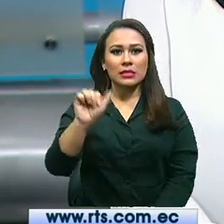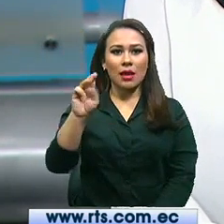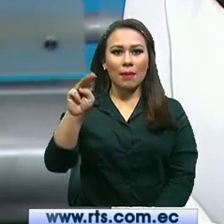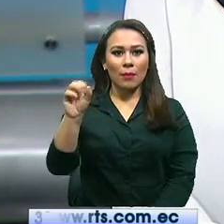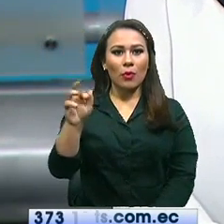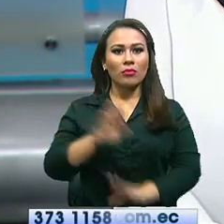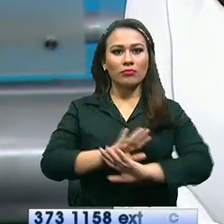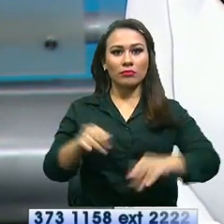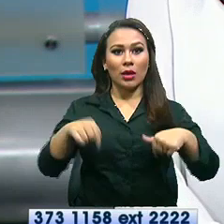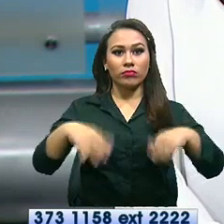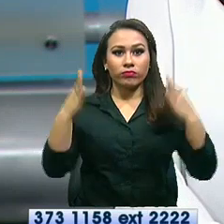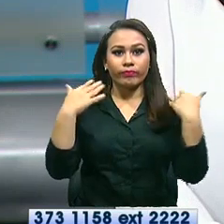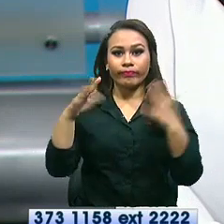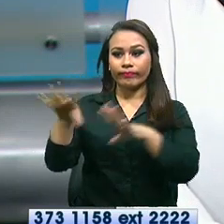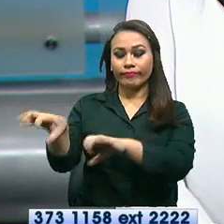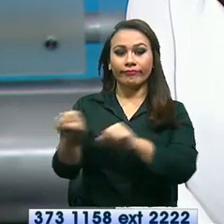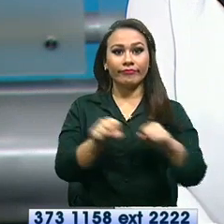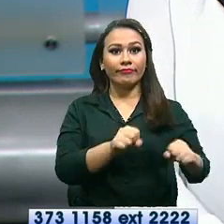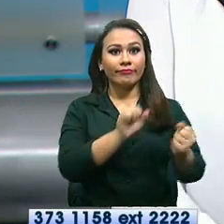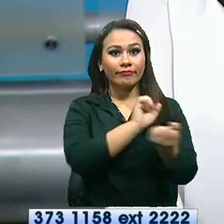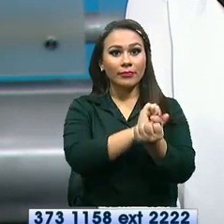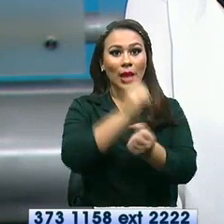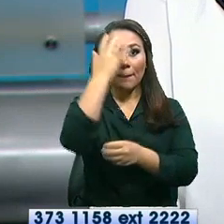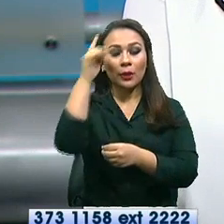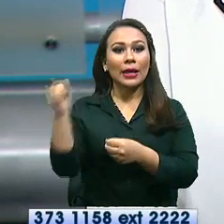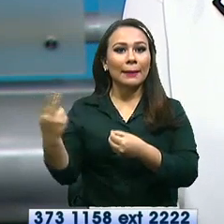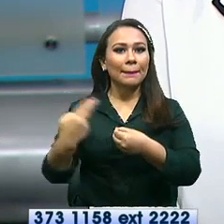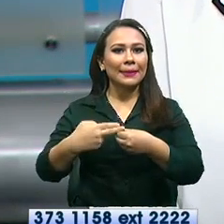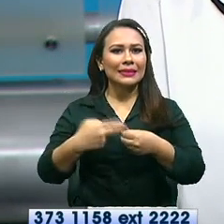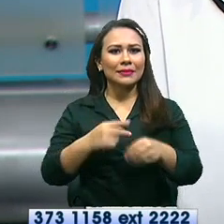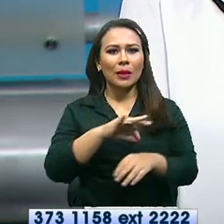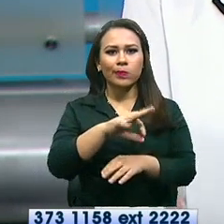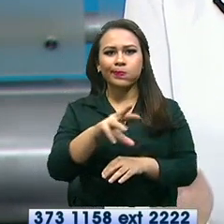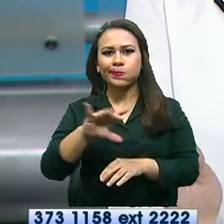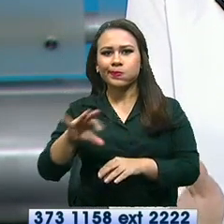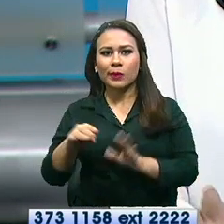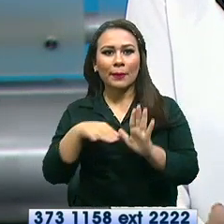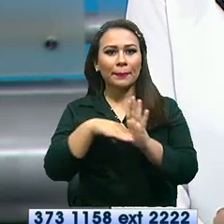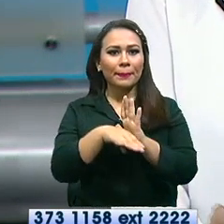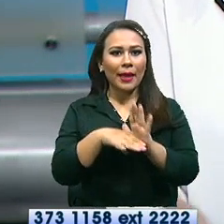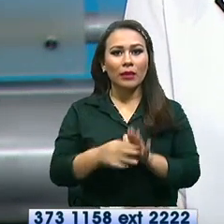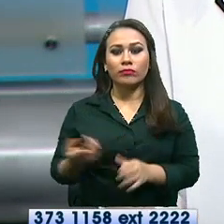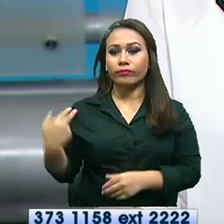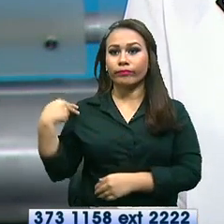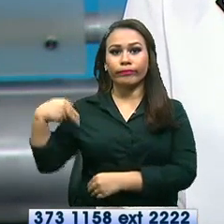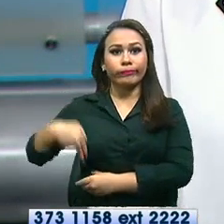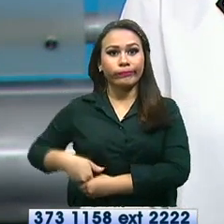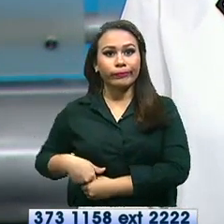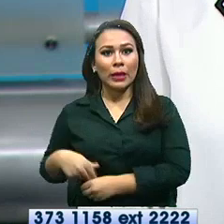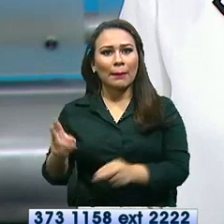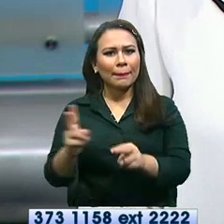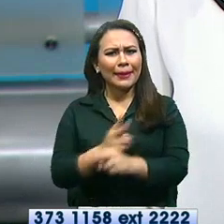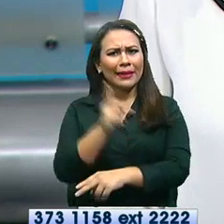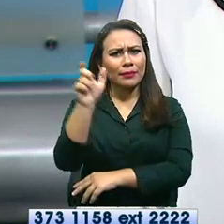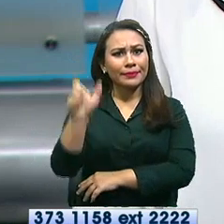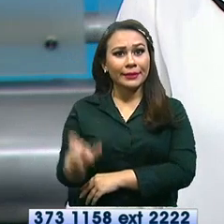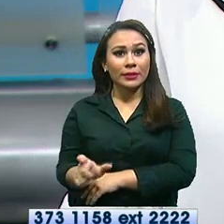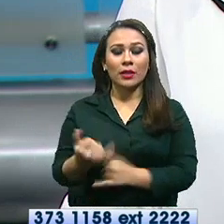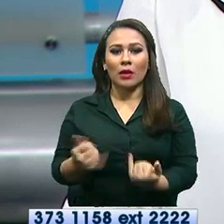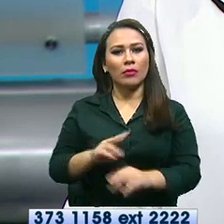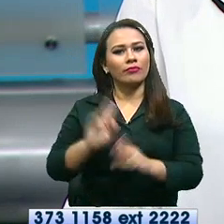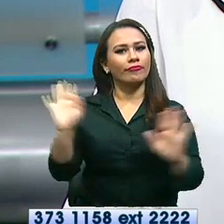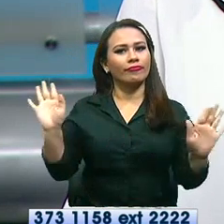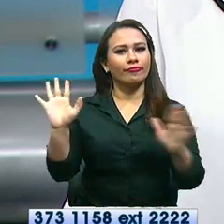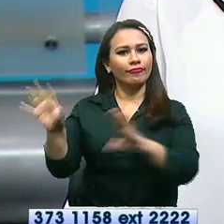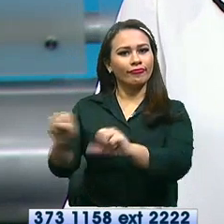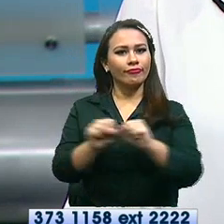capturado en Guayaquil por su presunta participación en robos a entidades financieras, asalto a mano armada y tenencia ilegal de armas. Según un familiar